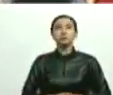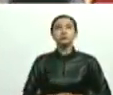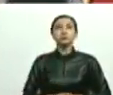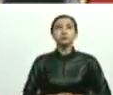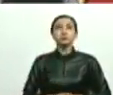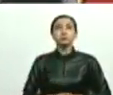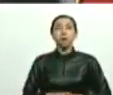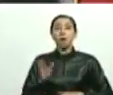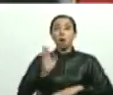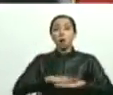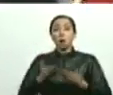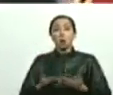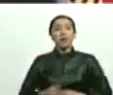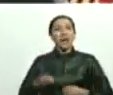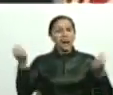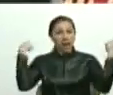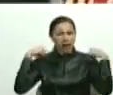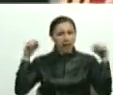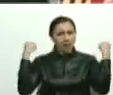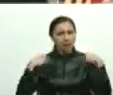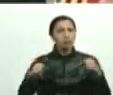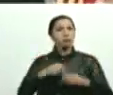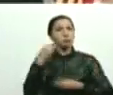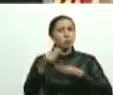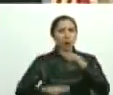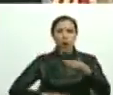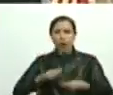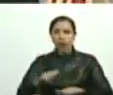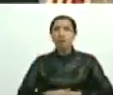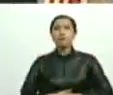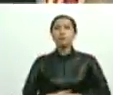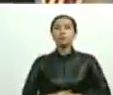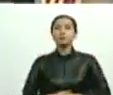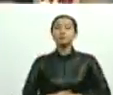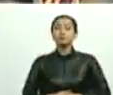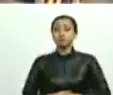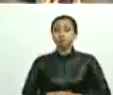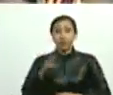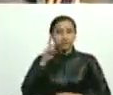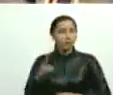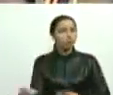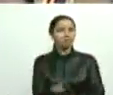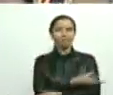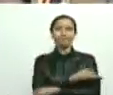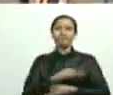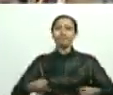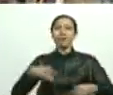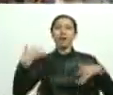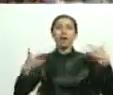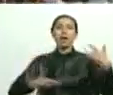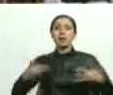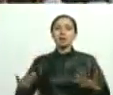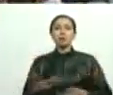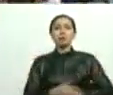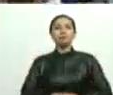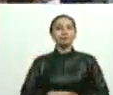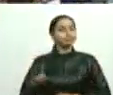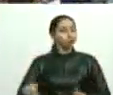Porque todo esto es ensayo y error, y creo que ha sido un ensayo exitoso, éxito total.